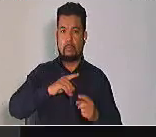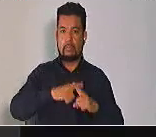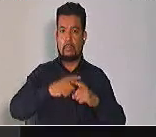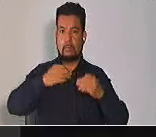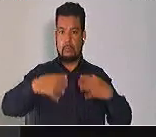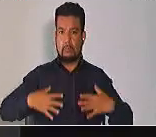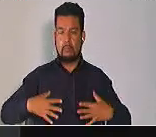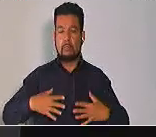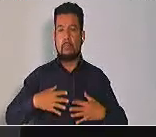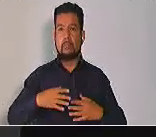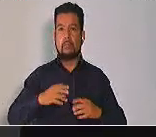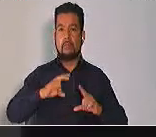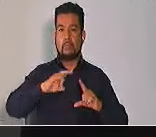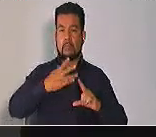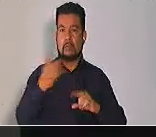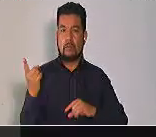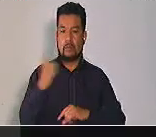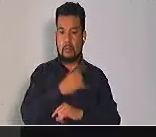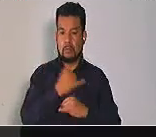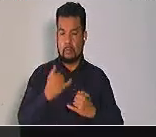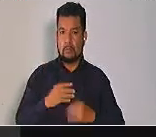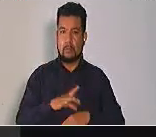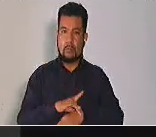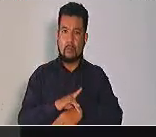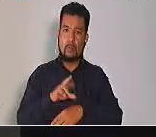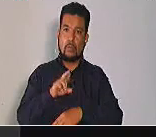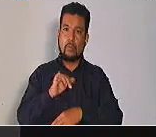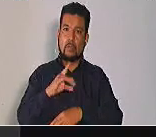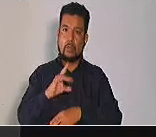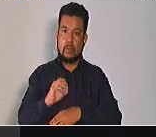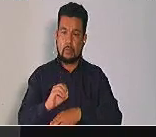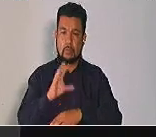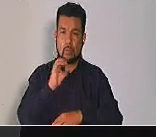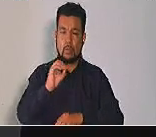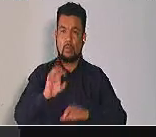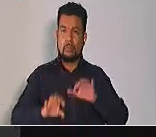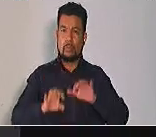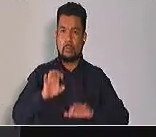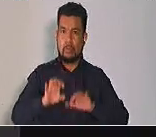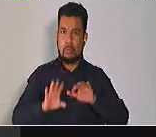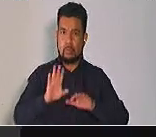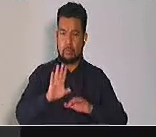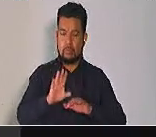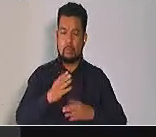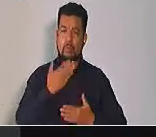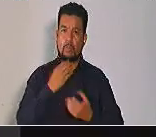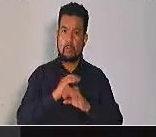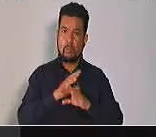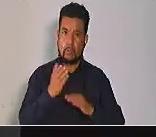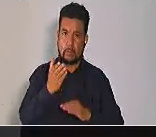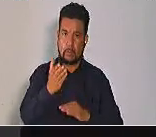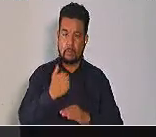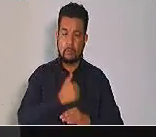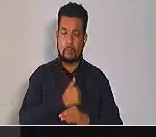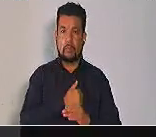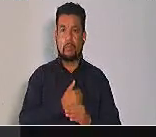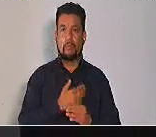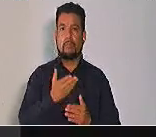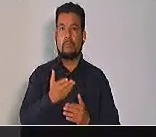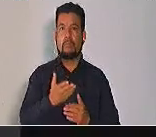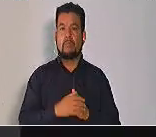extraordinaria no presencial el día de hoy. Doctor Ricardo Fabián Rodríguez, señor secretario general de la corporación, muy buenos días. Por